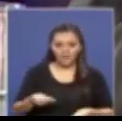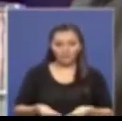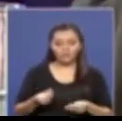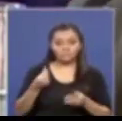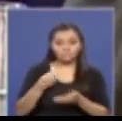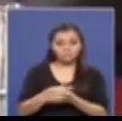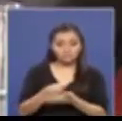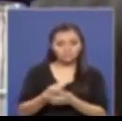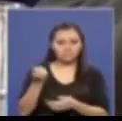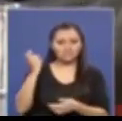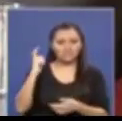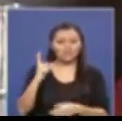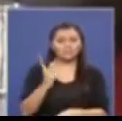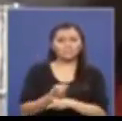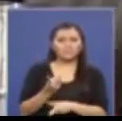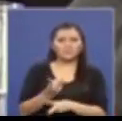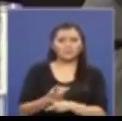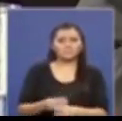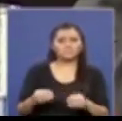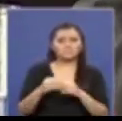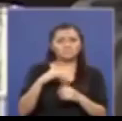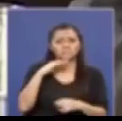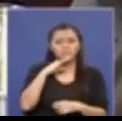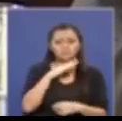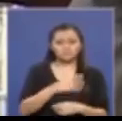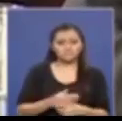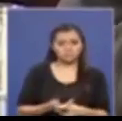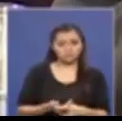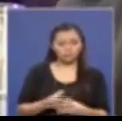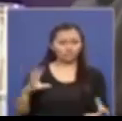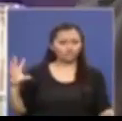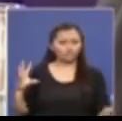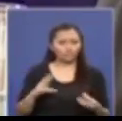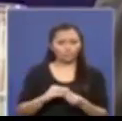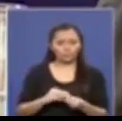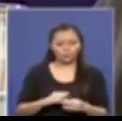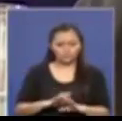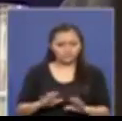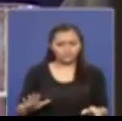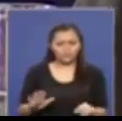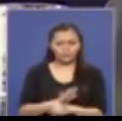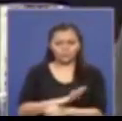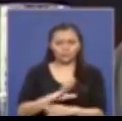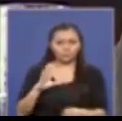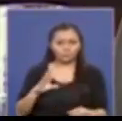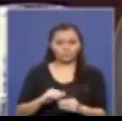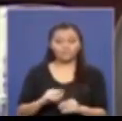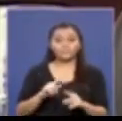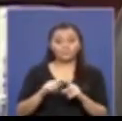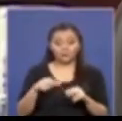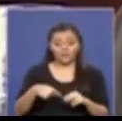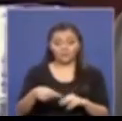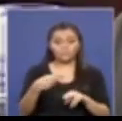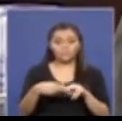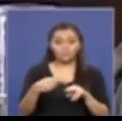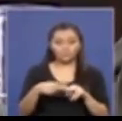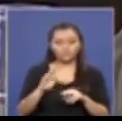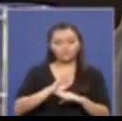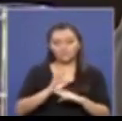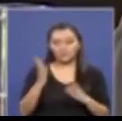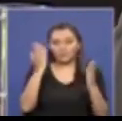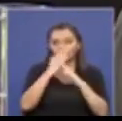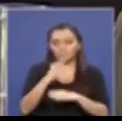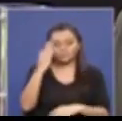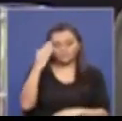subsidiado, es caro, y es peligroso y es contaminante. Todo el manual completo, ¿no? Entonces eso pronto va a ser cuestión del